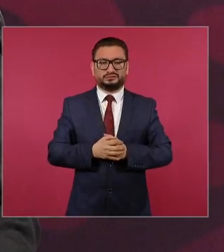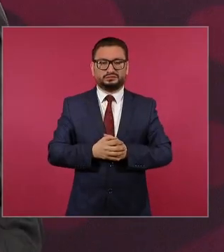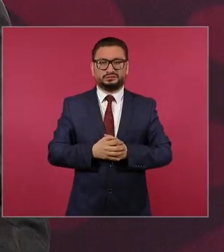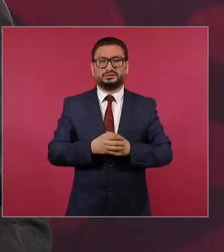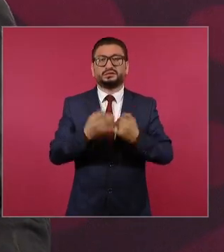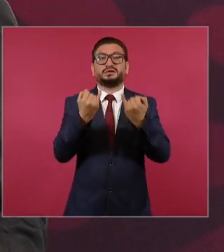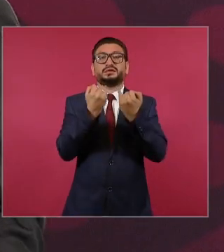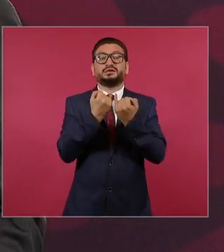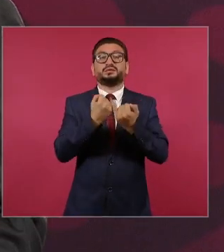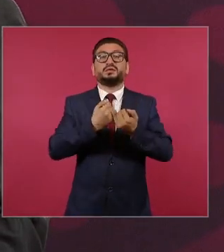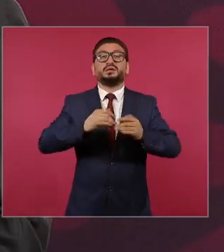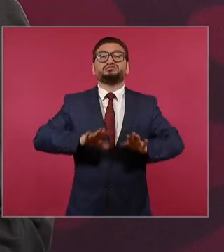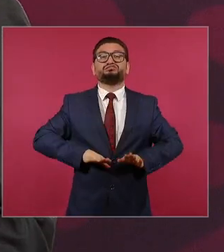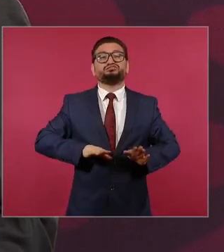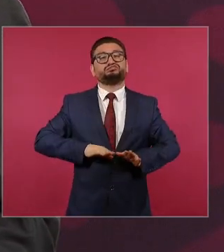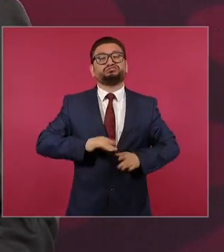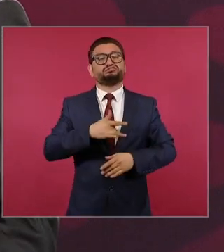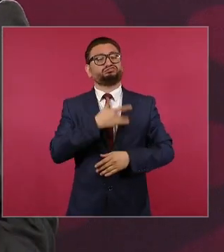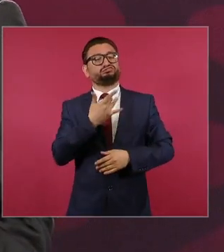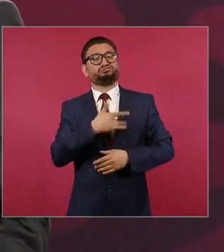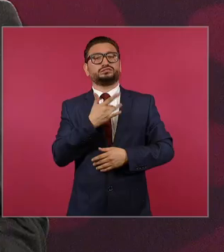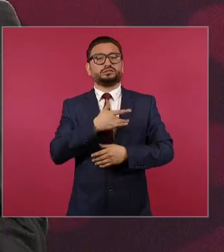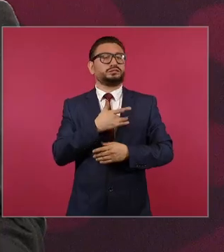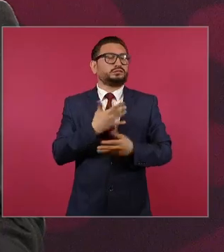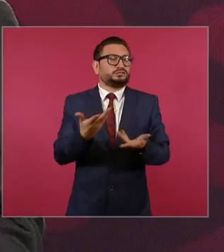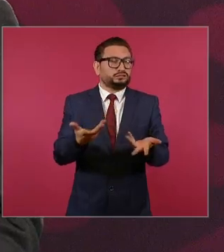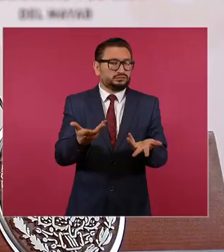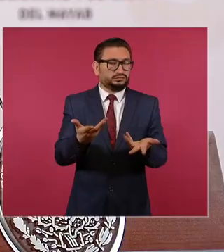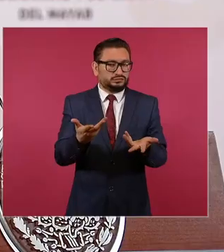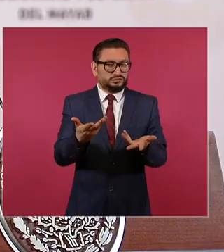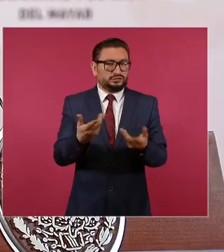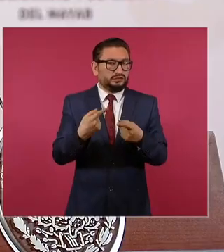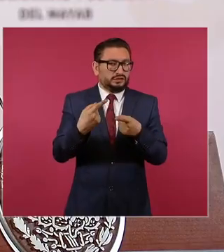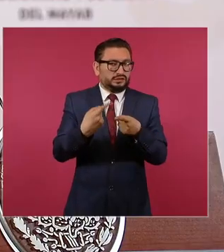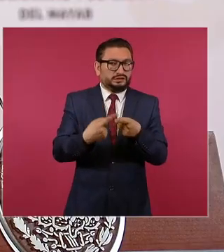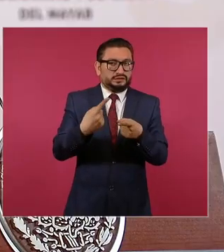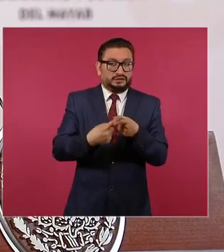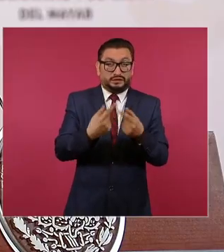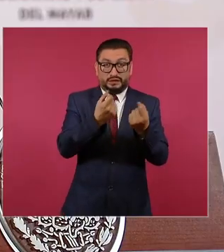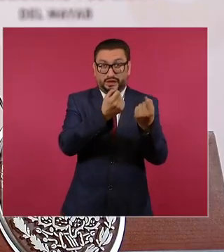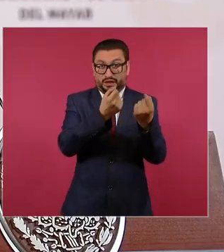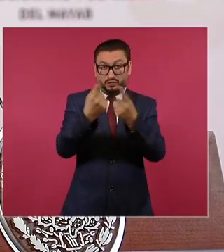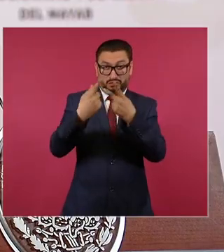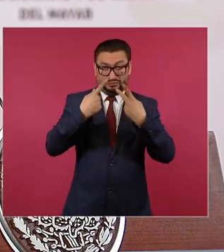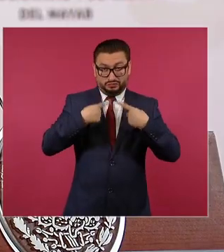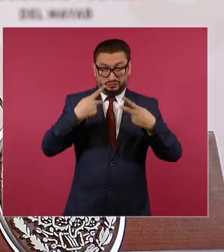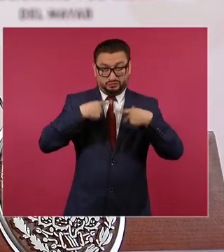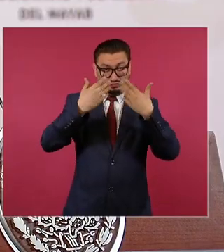la actitud de los académicos,